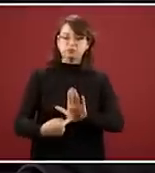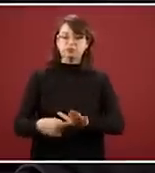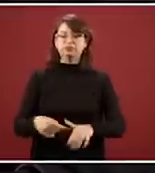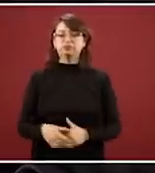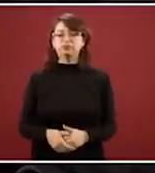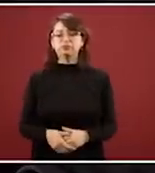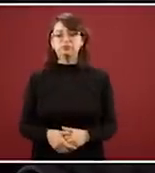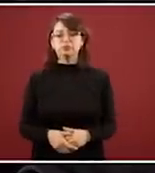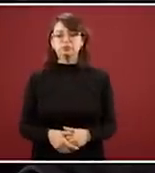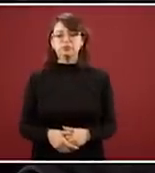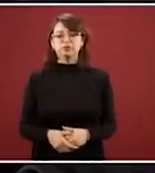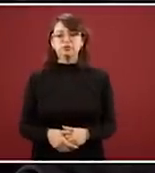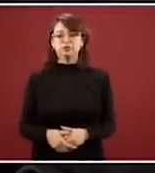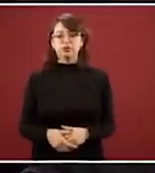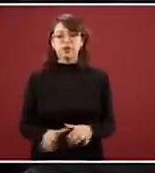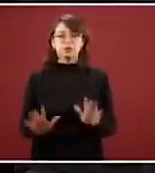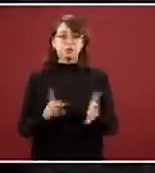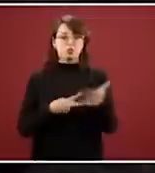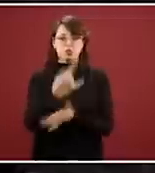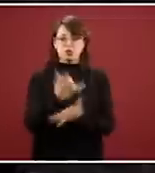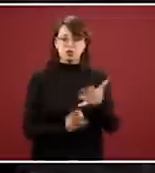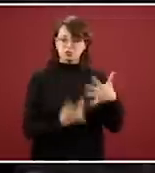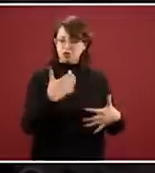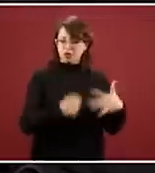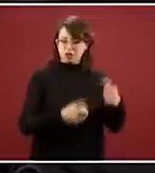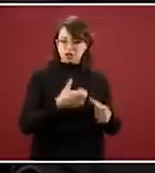Ya se tiene, por ejemplo, lo de leche, ya se está trabajando